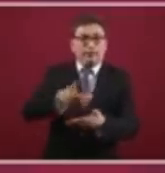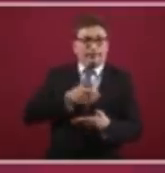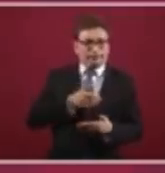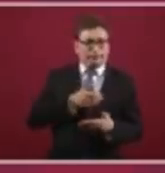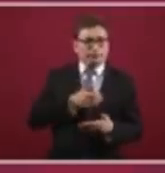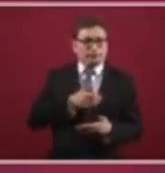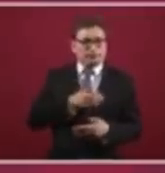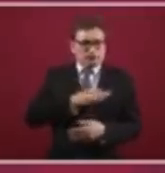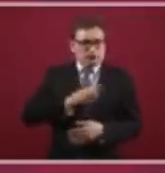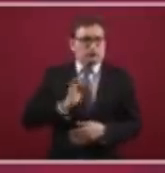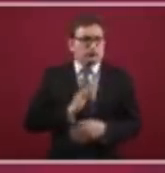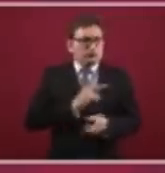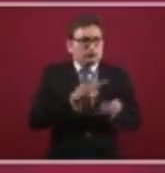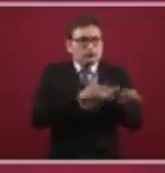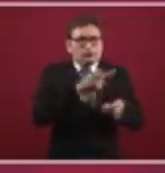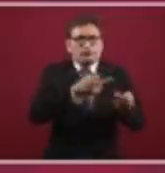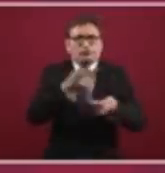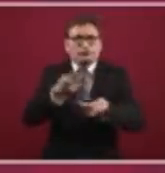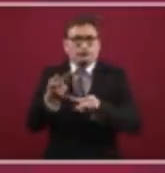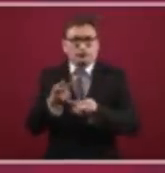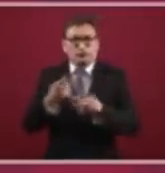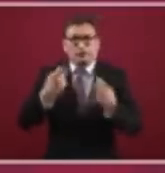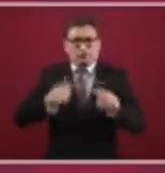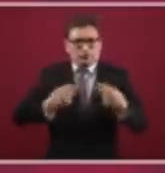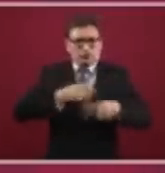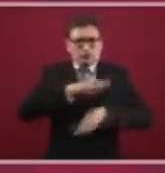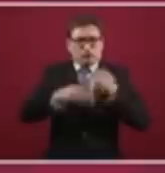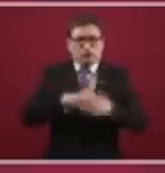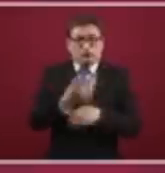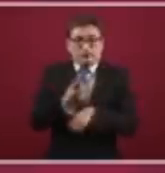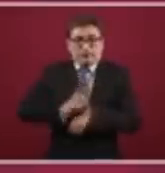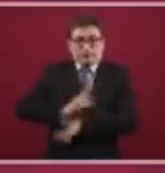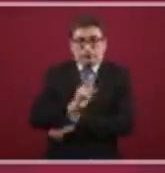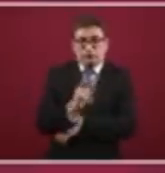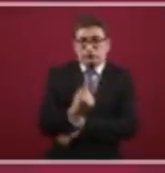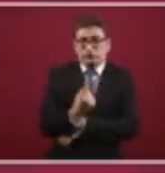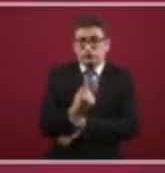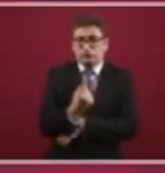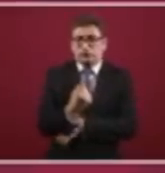que se le pregunte a la gente en el 21